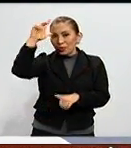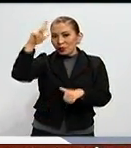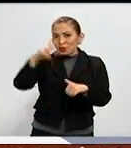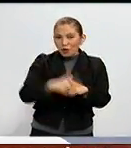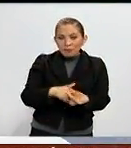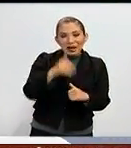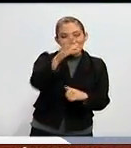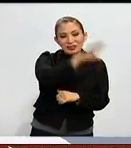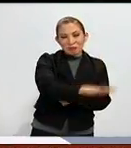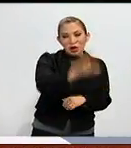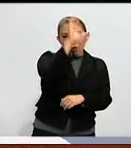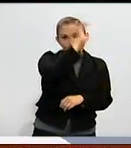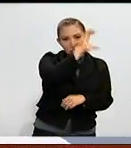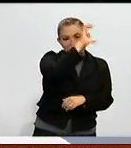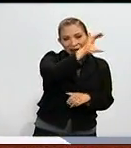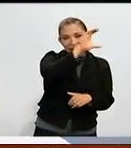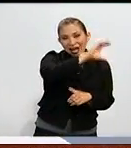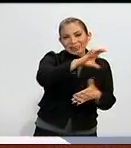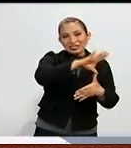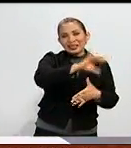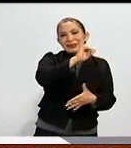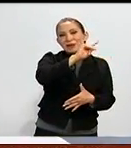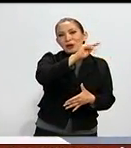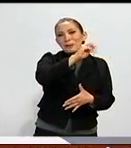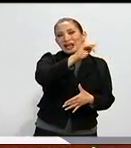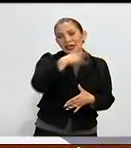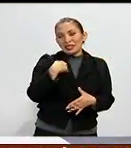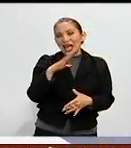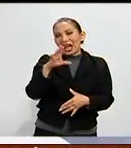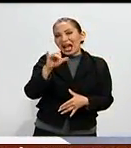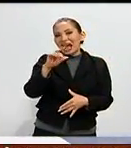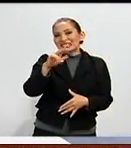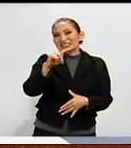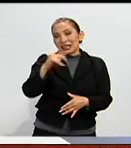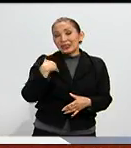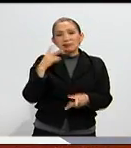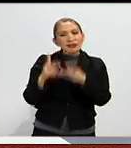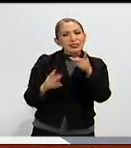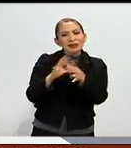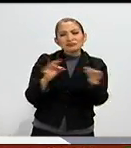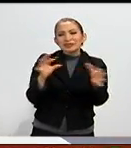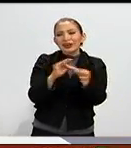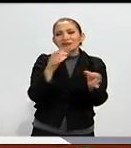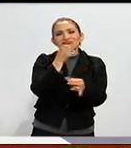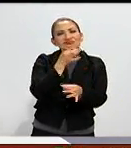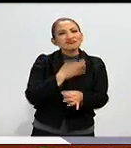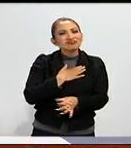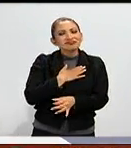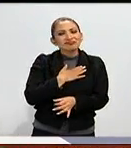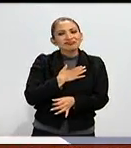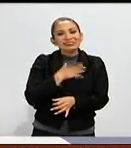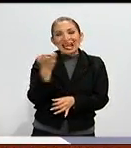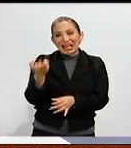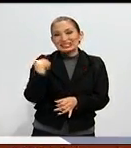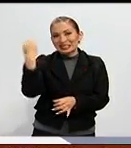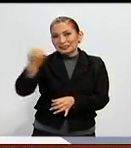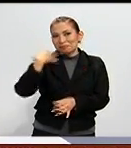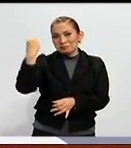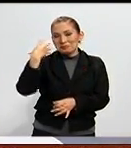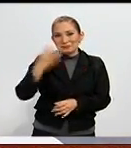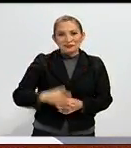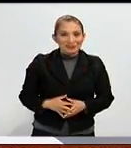europeo y el espacio cultural iberoamericano. Carsten, muy buenos días. Platíquenos, por favor, buenos días, Pati, de este